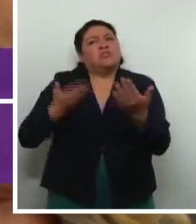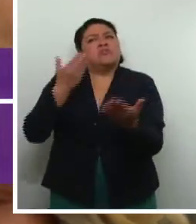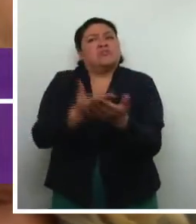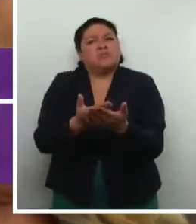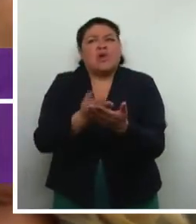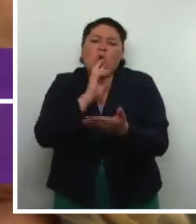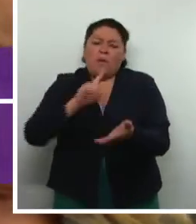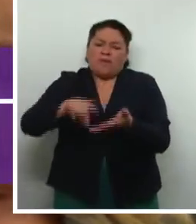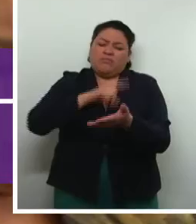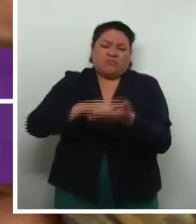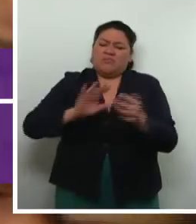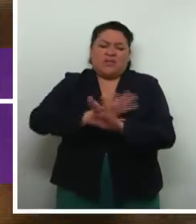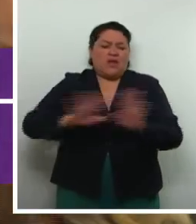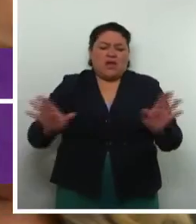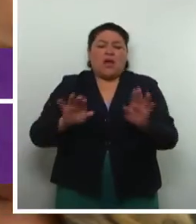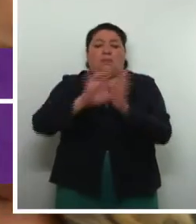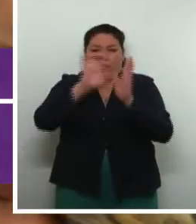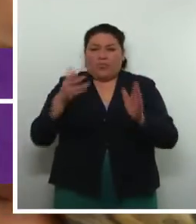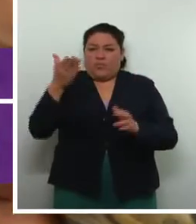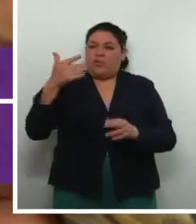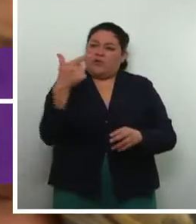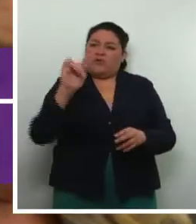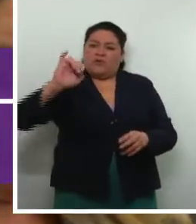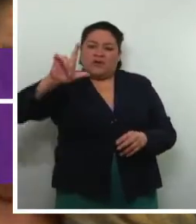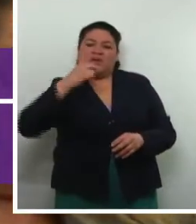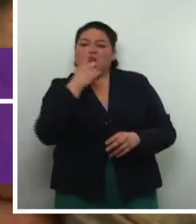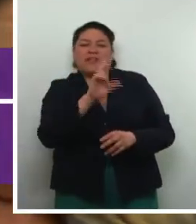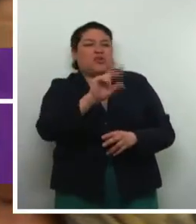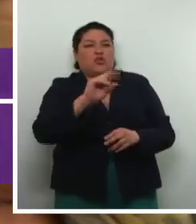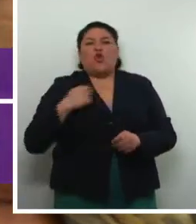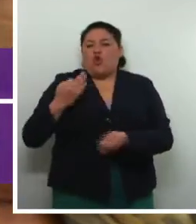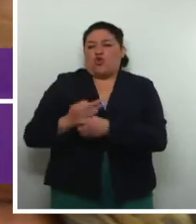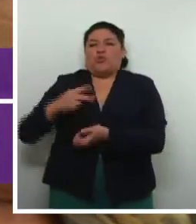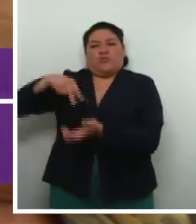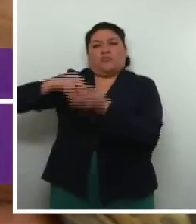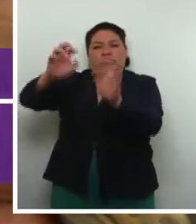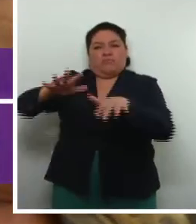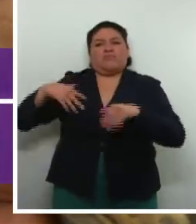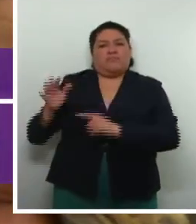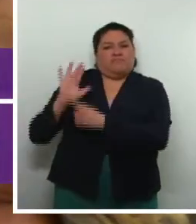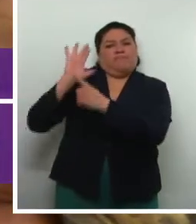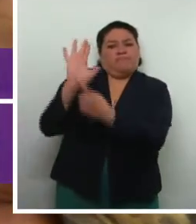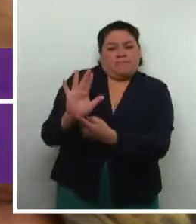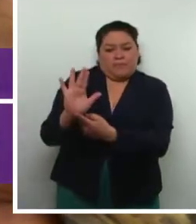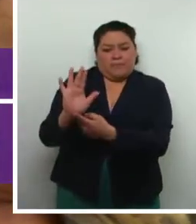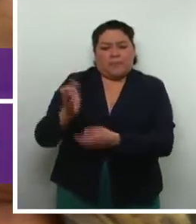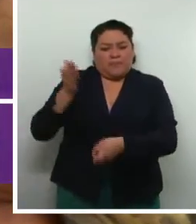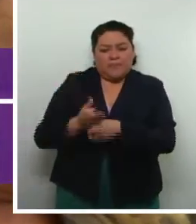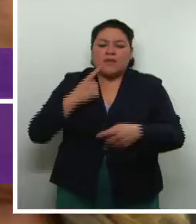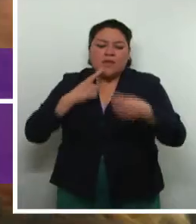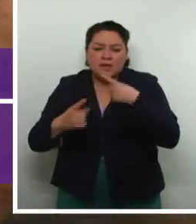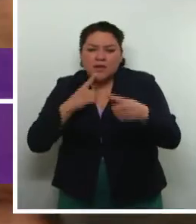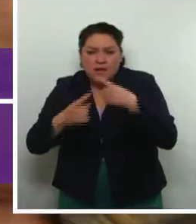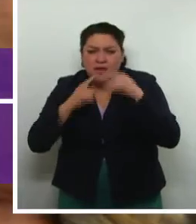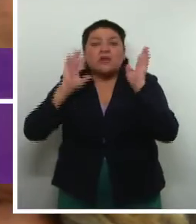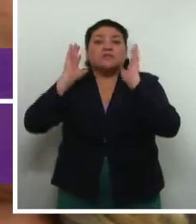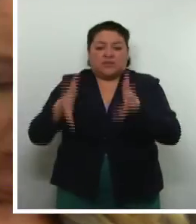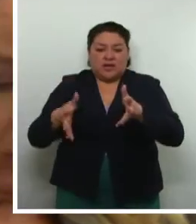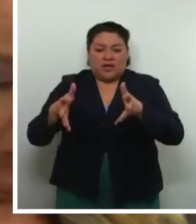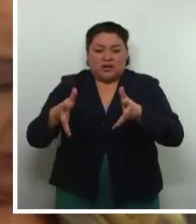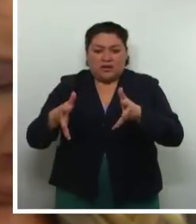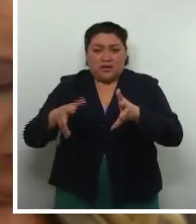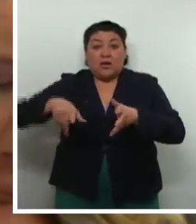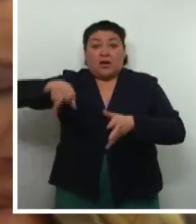esas mesas, como el compañero Gil, y presentar las reservas aquí en el Pleno. Aquí se discutieron, lo que no se discutió, bueno,